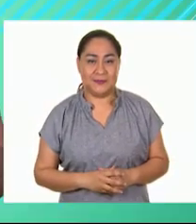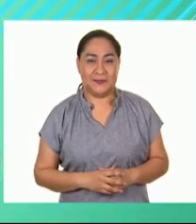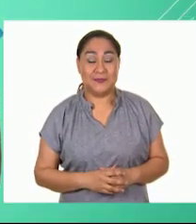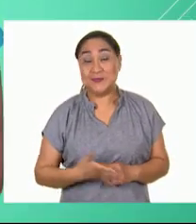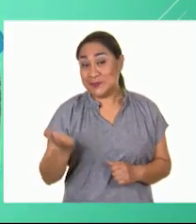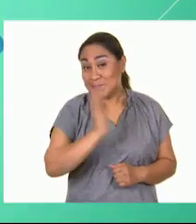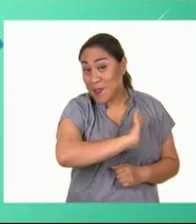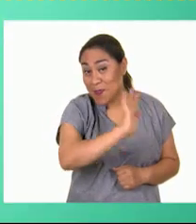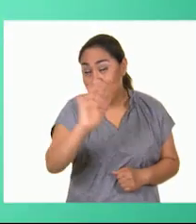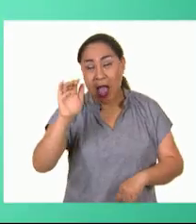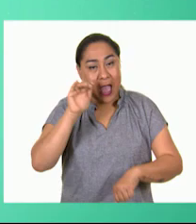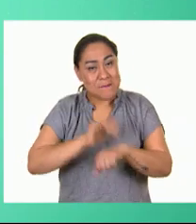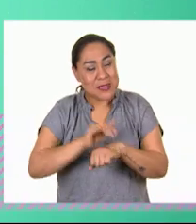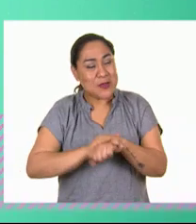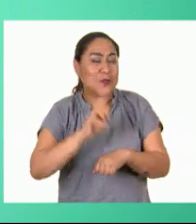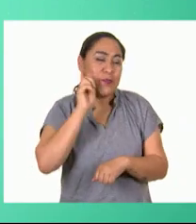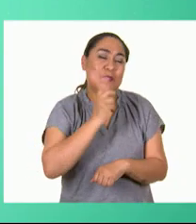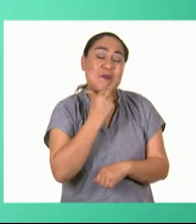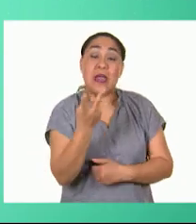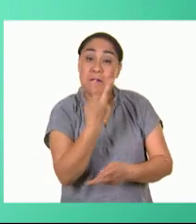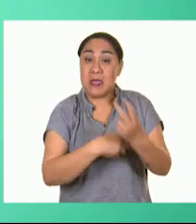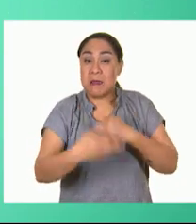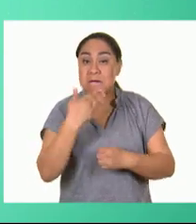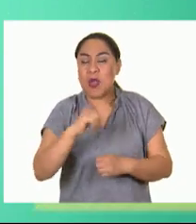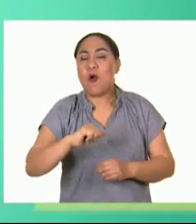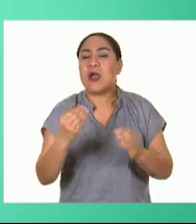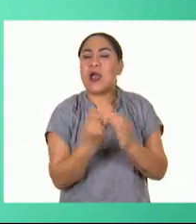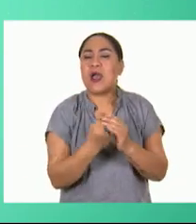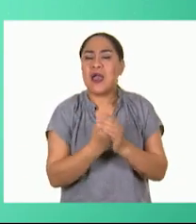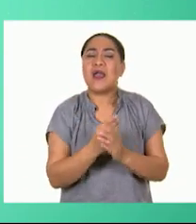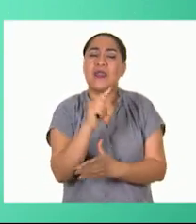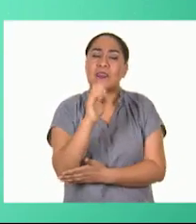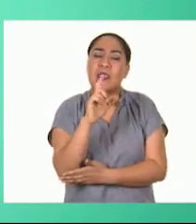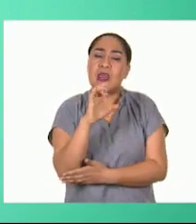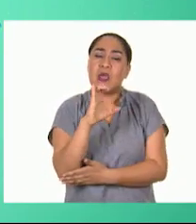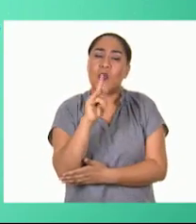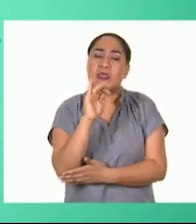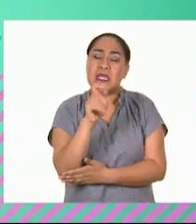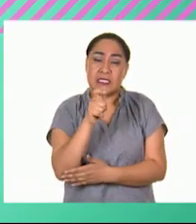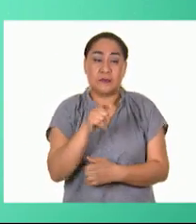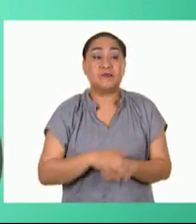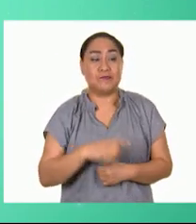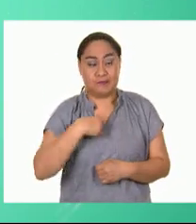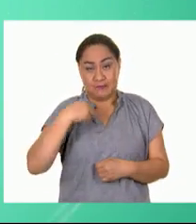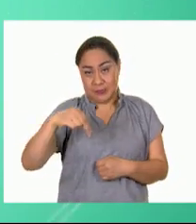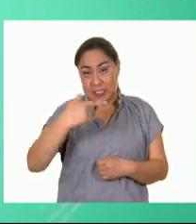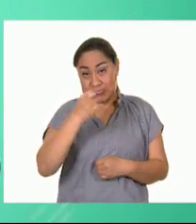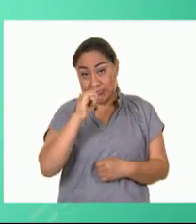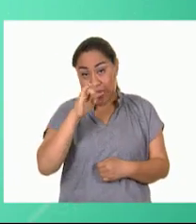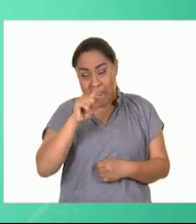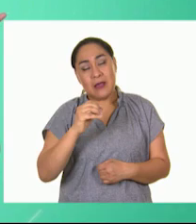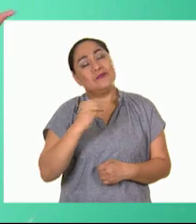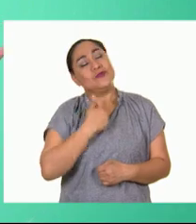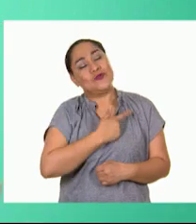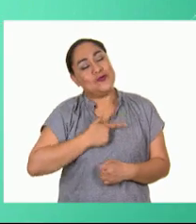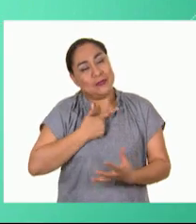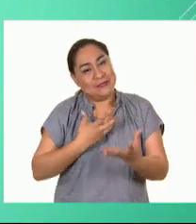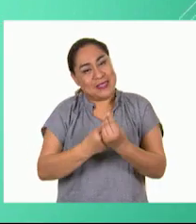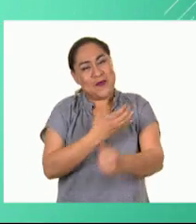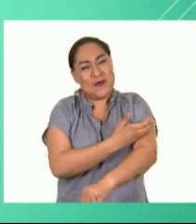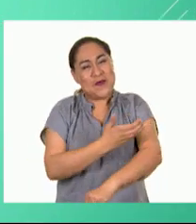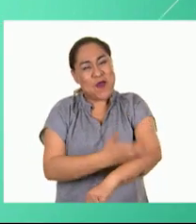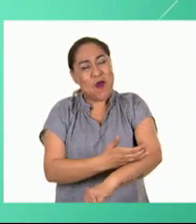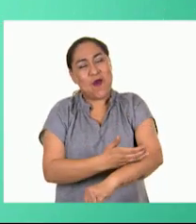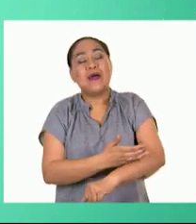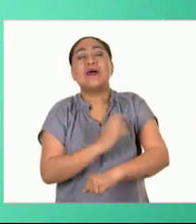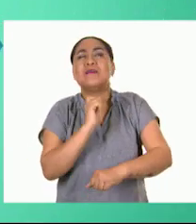Hola amigas y amigos, bienvenidos a esta lección de Telequantrix. Soy Gisela Sierra y me alegra acompañarlos en una aventura